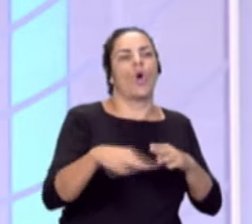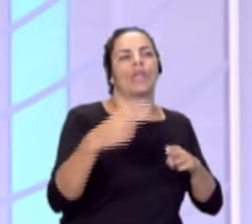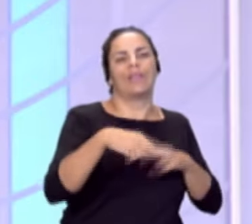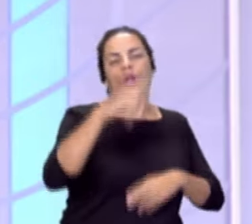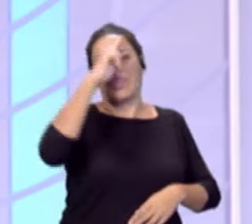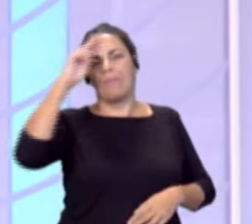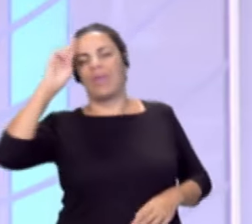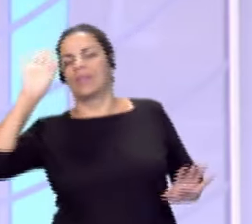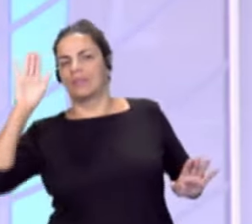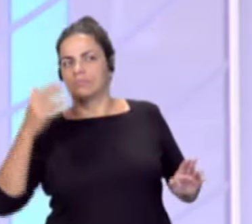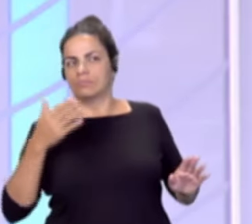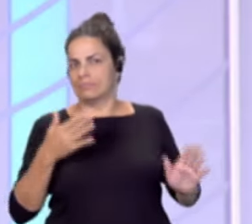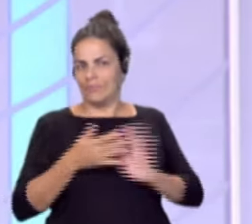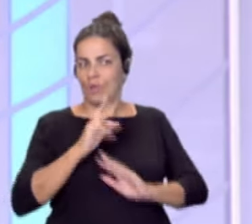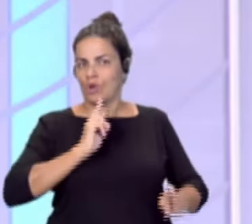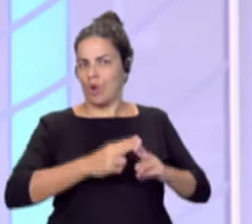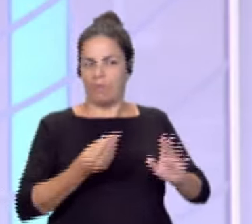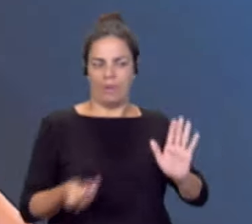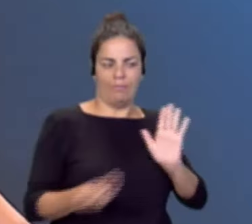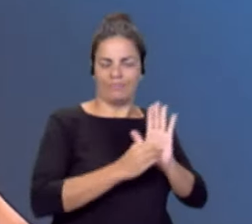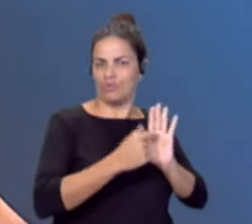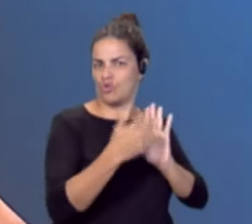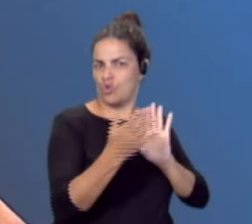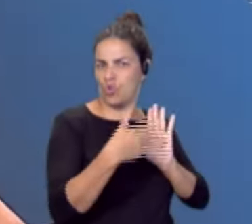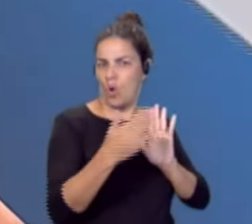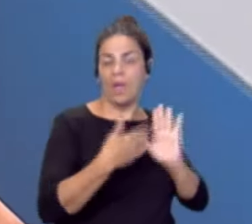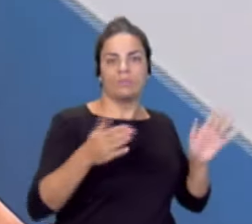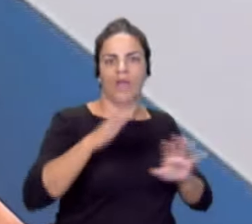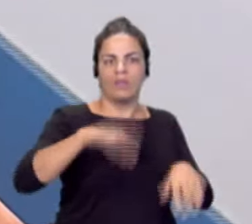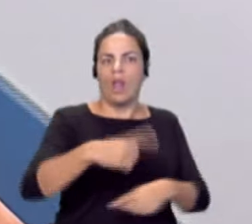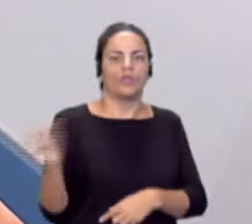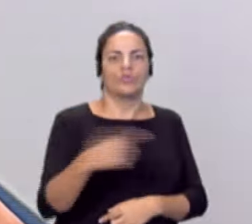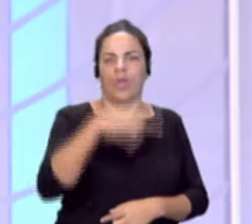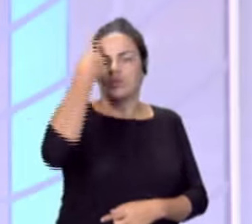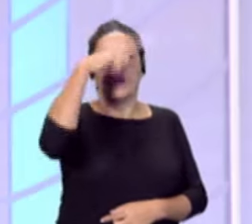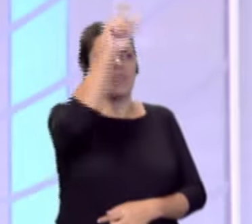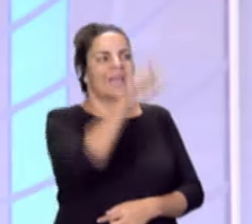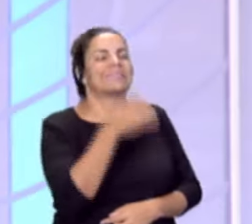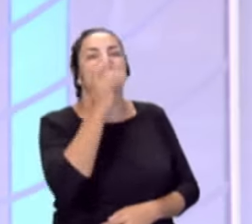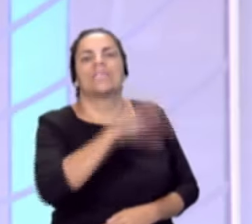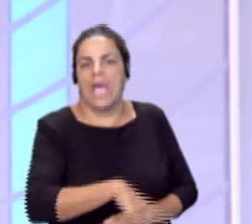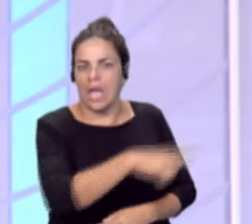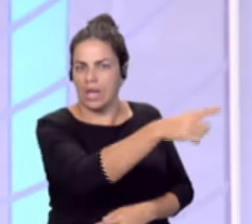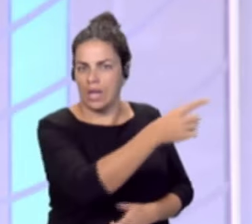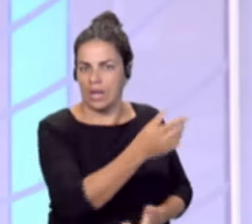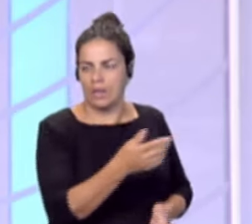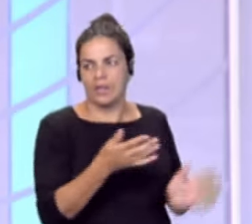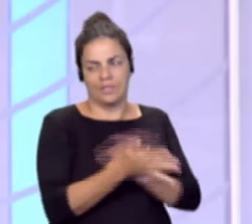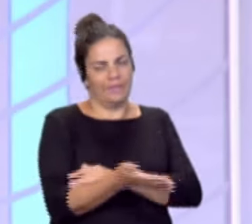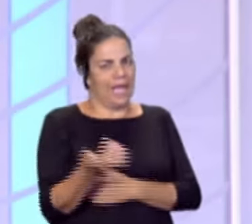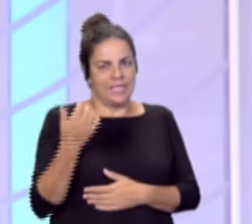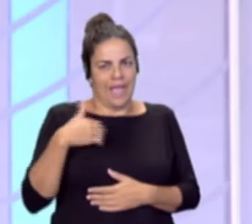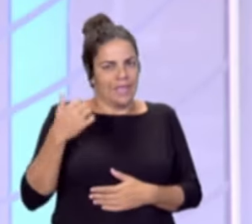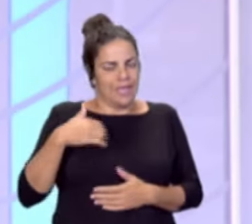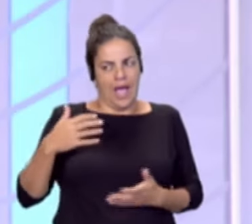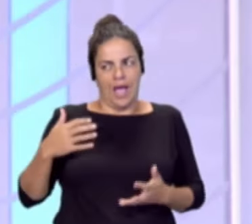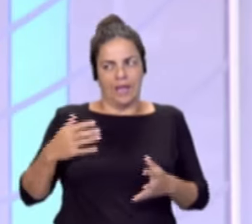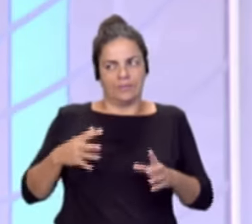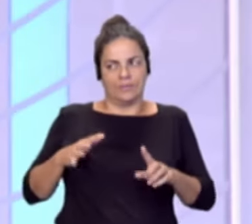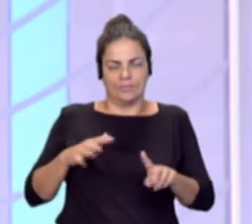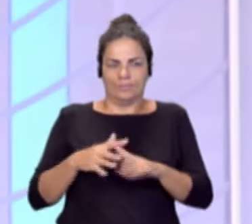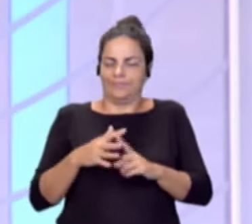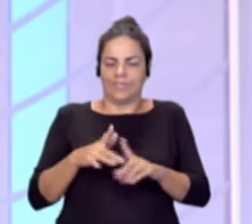nombre. No, y eso fue, y todo el mundo sabía de quién se estaba hablando. Es que ya la cosa estaba en una ebullición tal de como un secreto